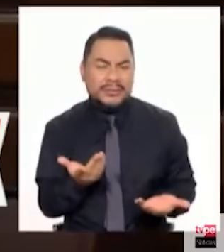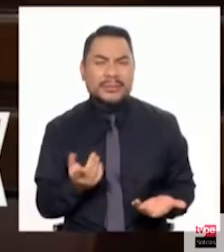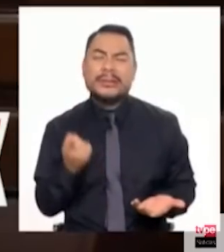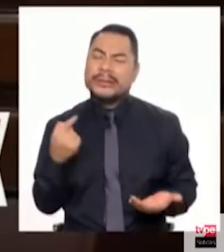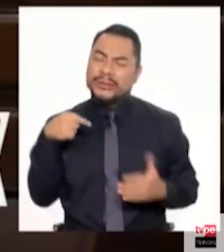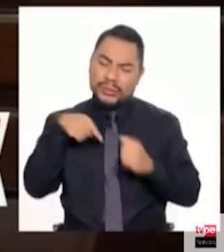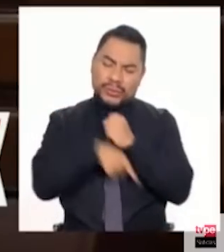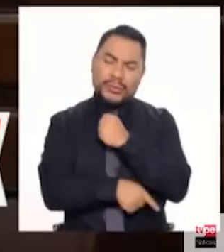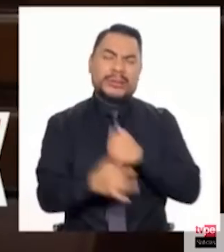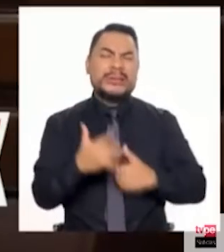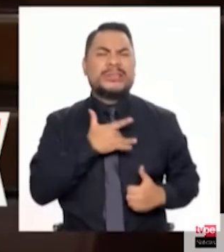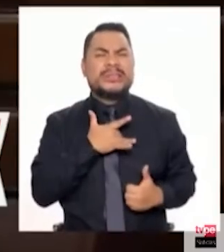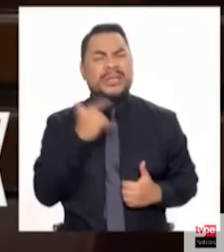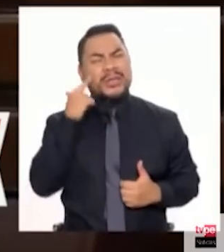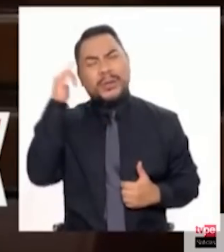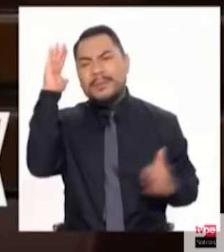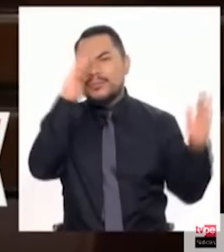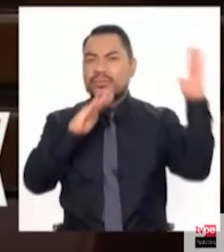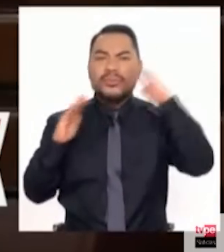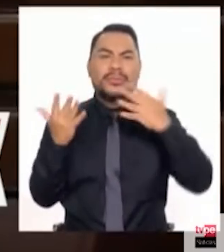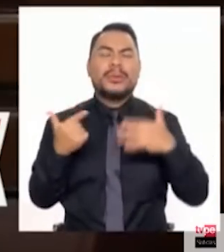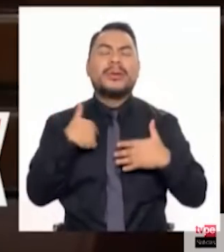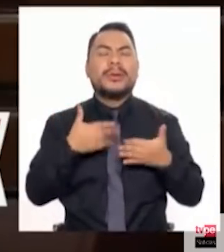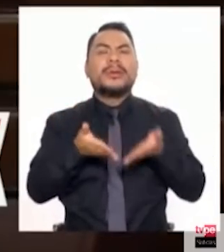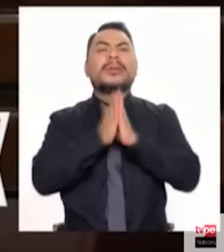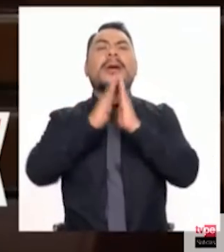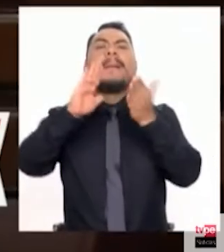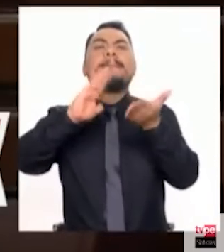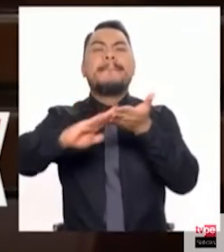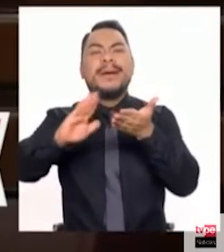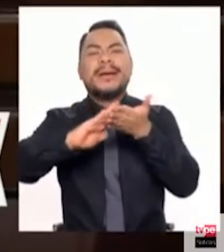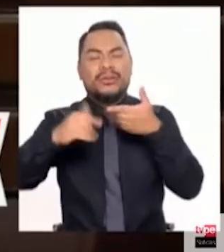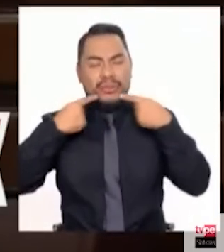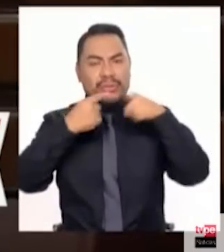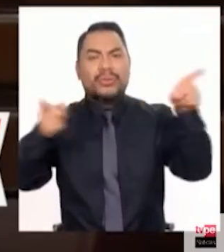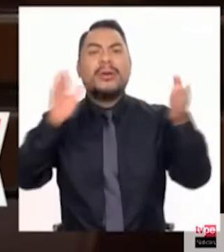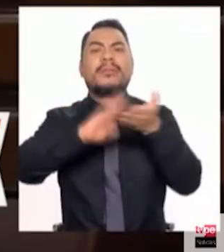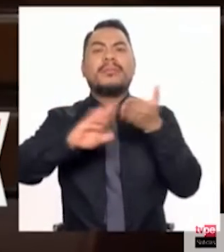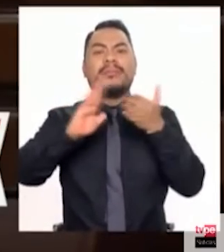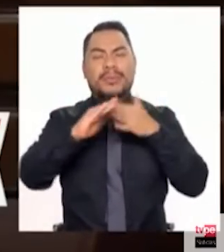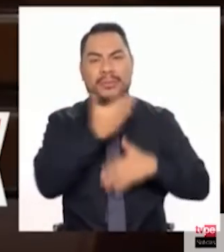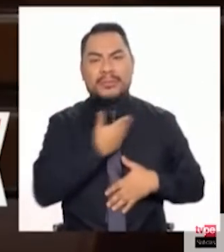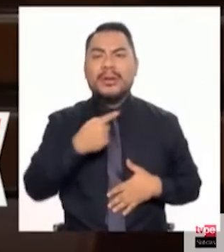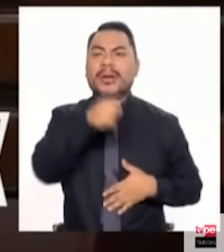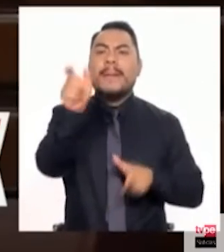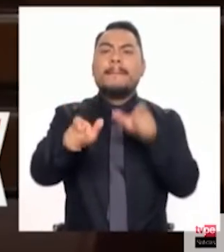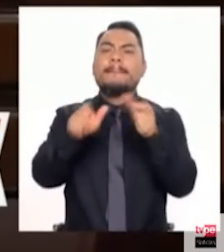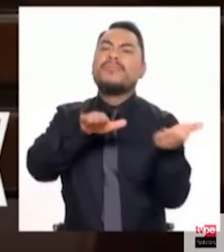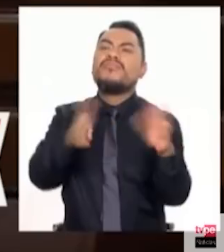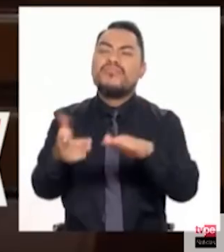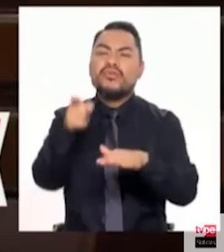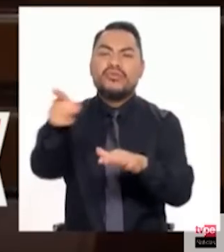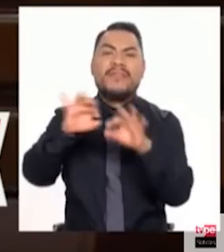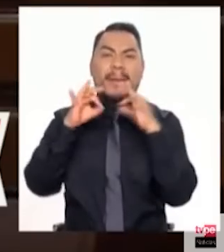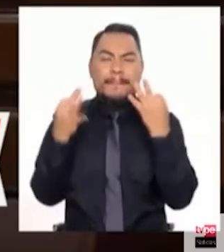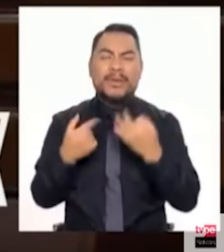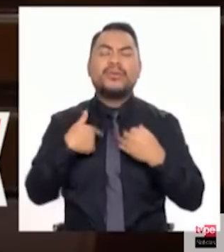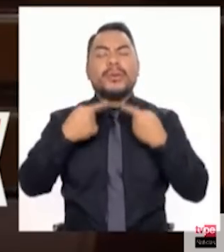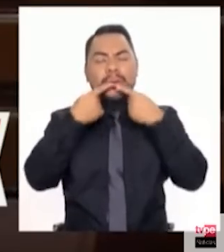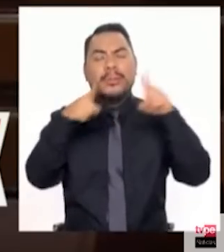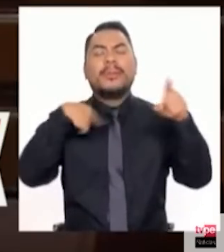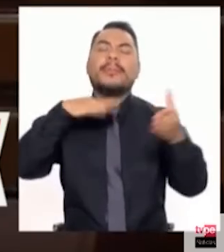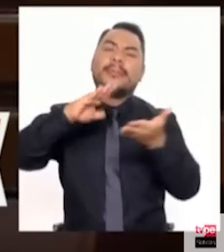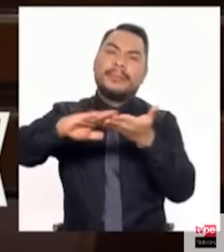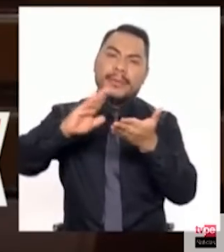y dolorosa consternación pido perdón En nombre del estado a los deudos de todos los fallecidos